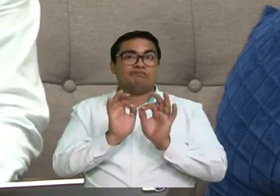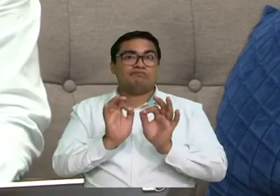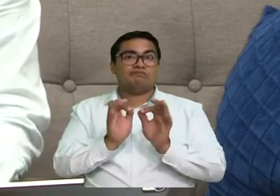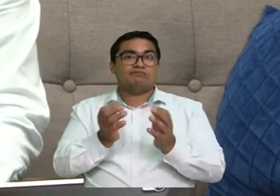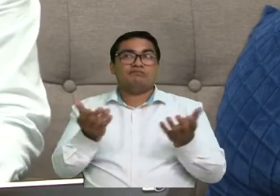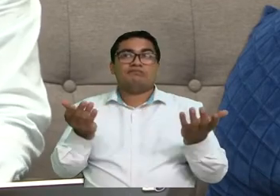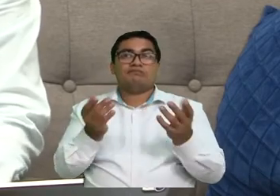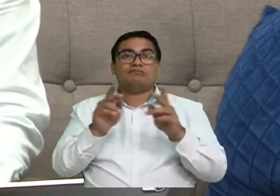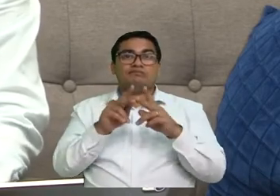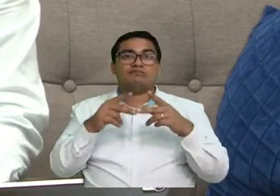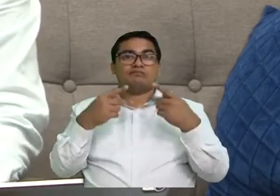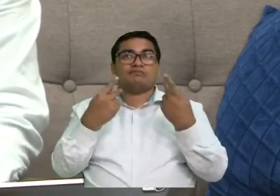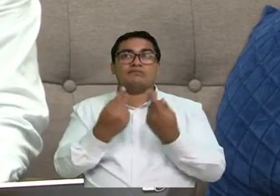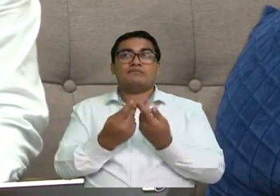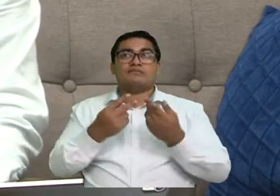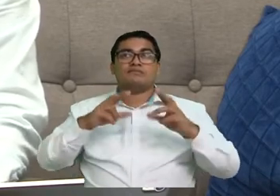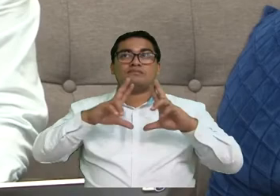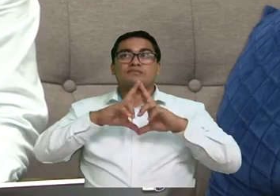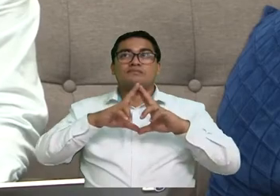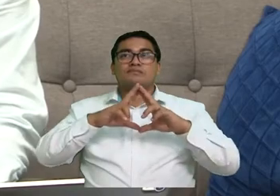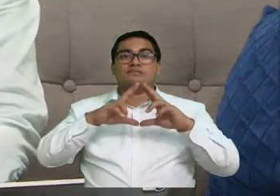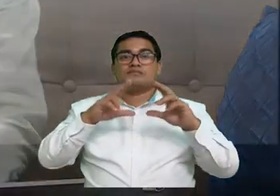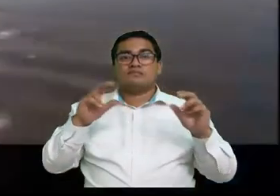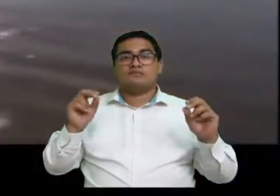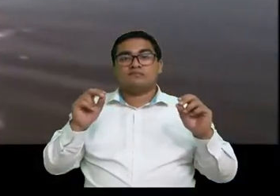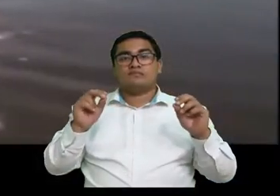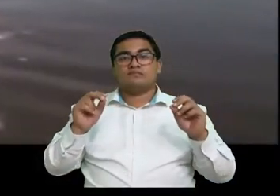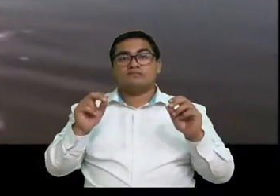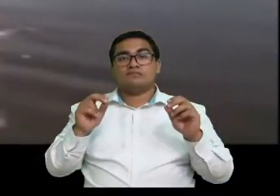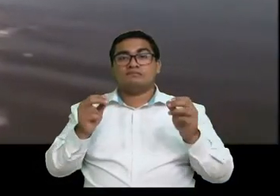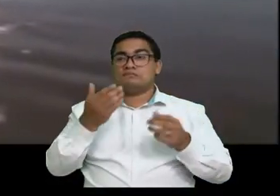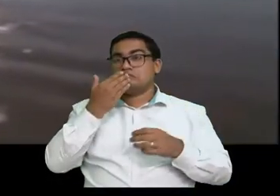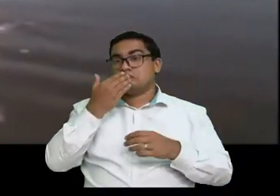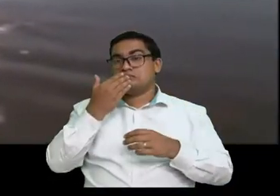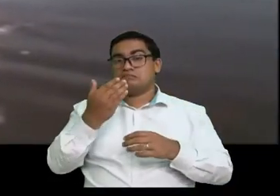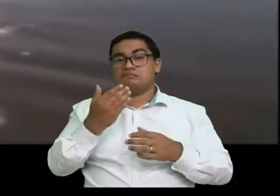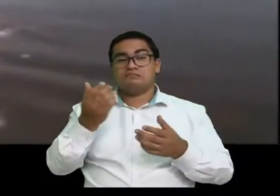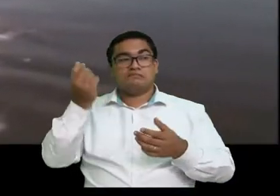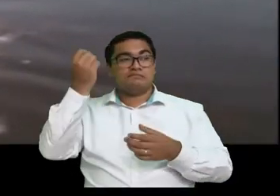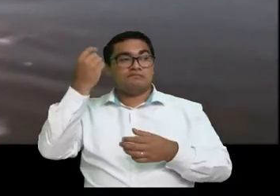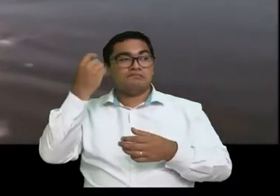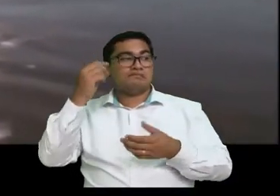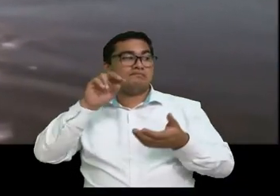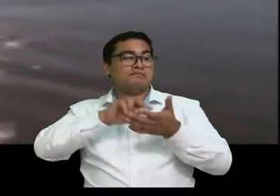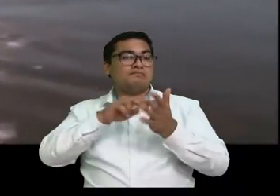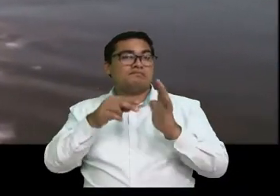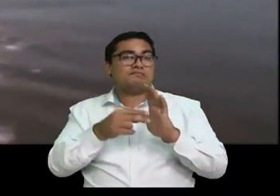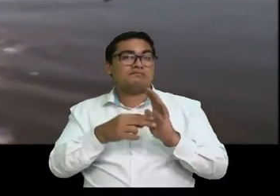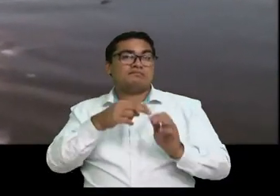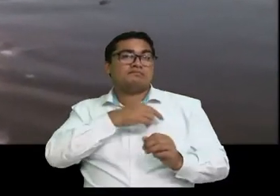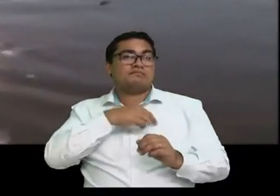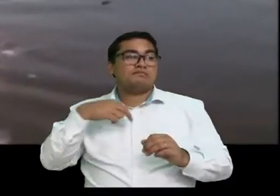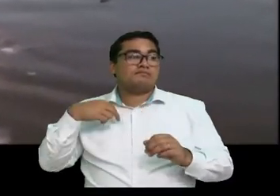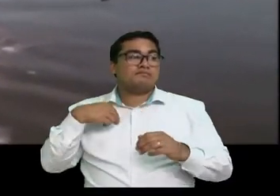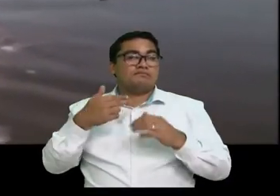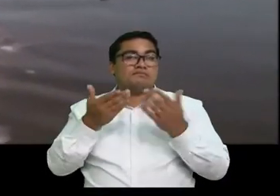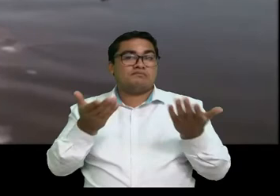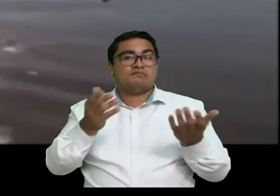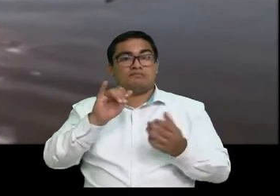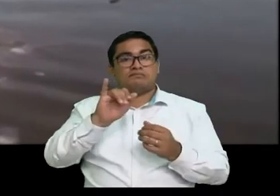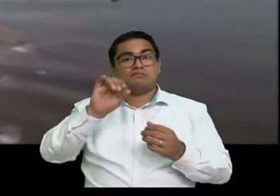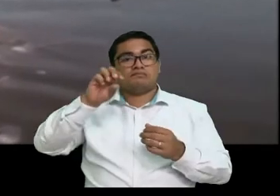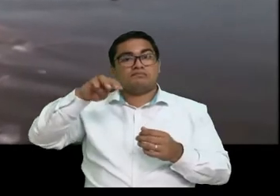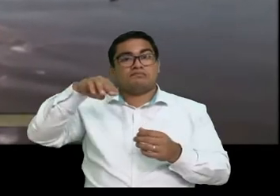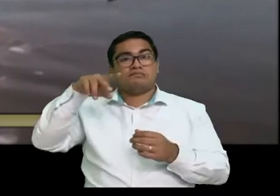por nuestro pueblo. Sí, sí, claro. Bueno, compañero, entender qué otras líneas de acción vienen desarrollando desde el Impesca para